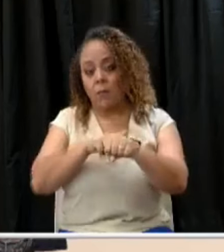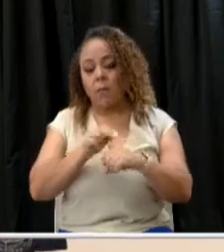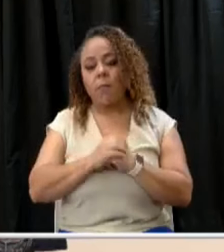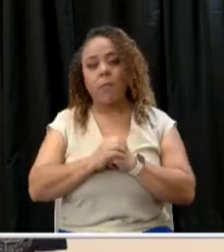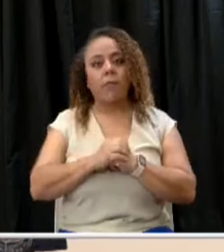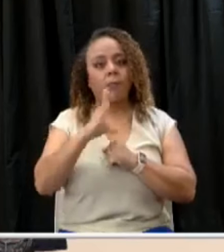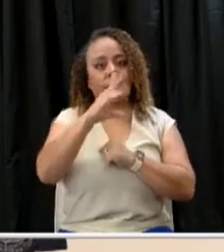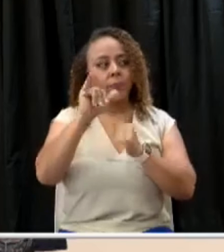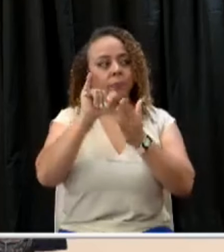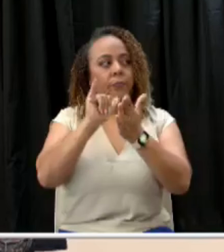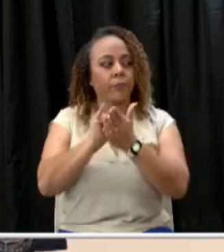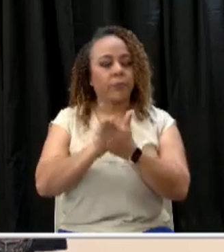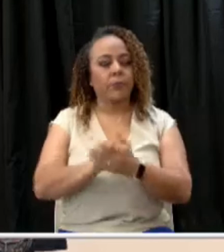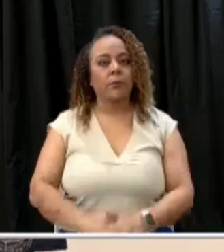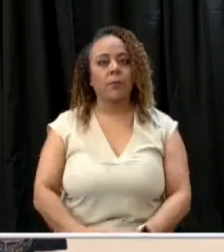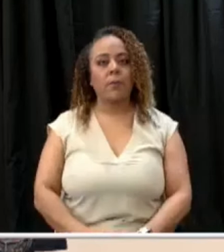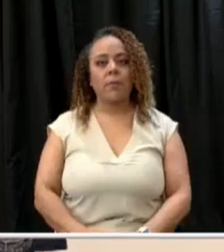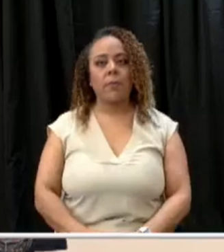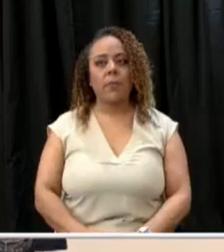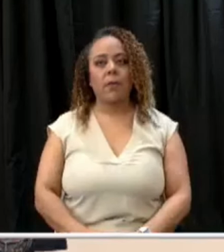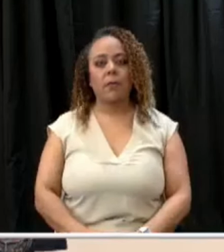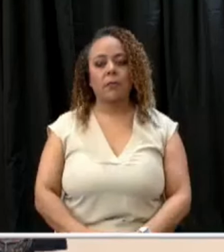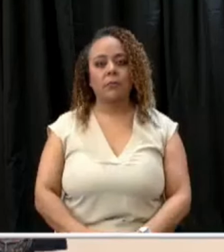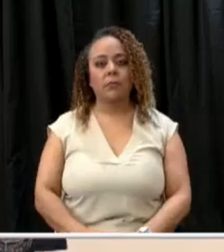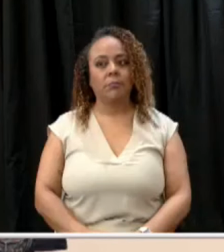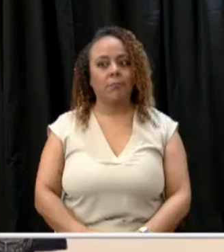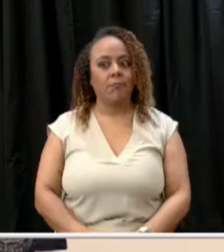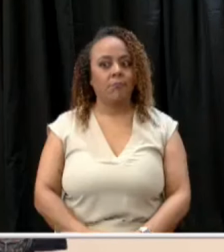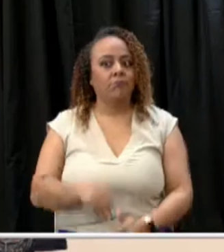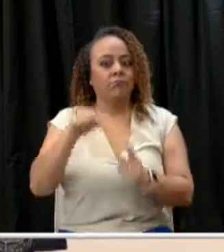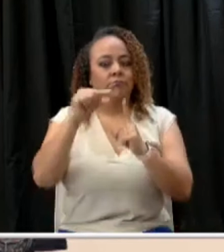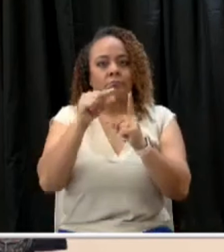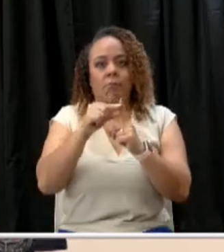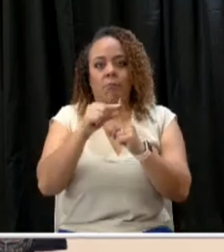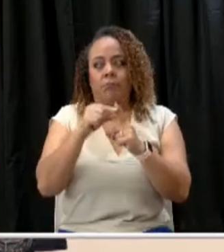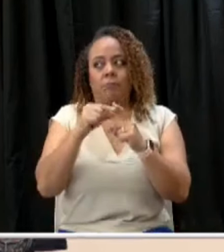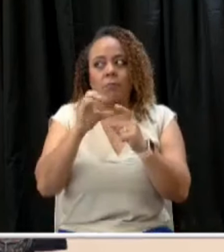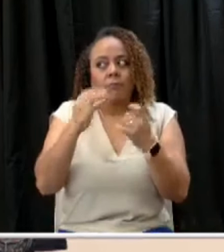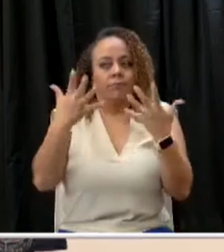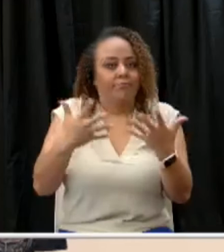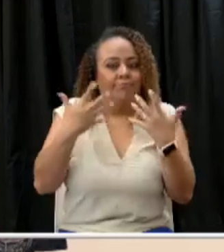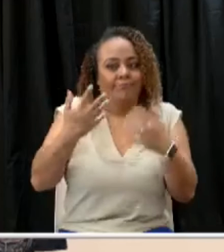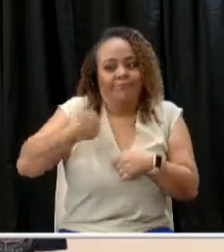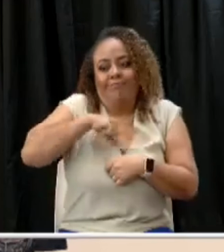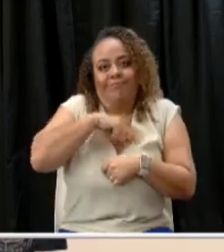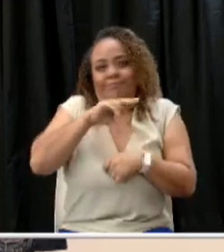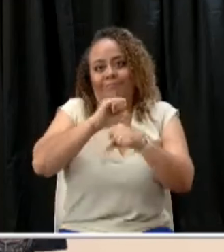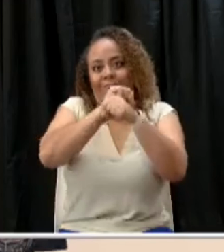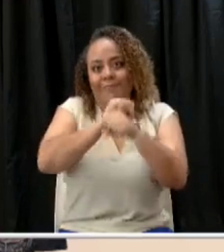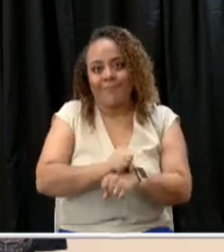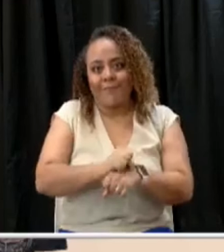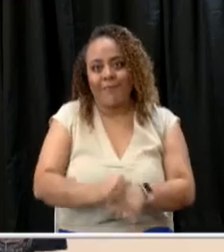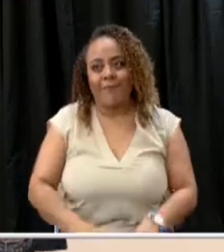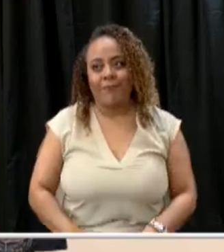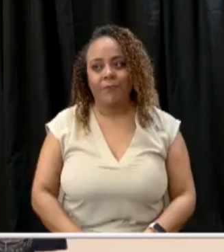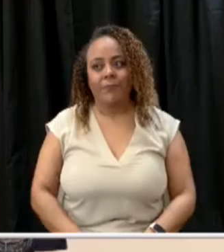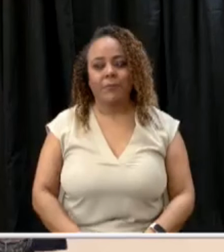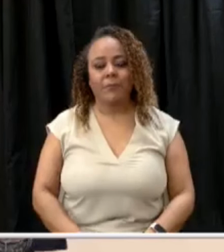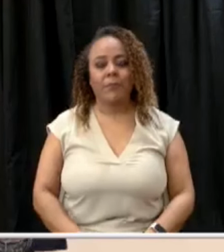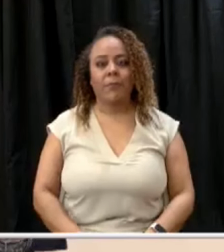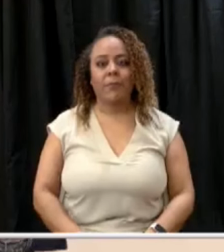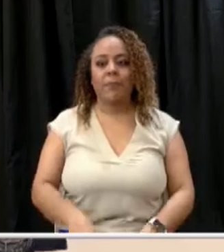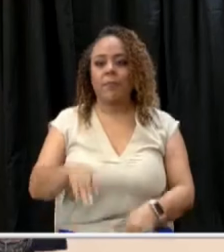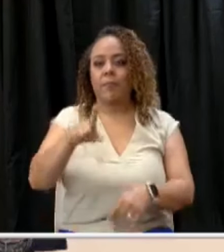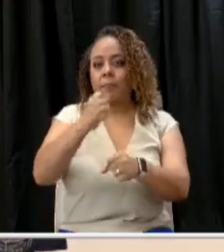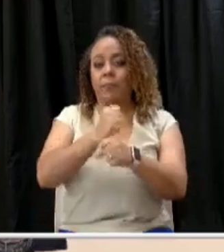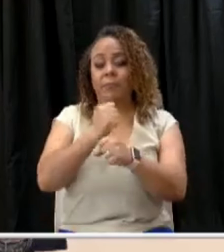que ese es, digamos, un término que no estábamos acostumbrados, o una condición ambiental que no estábamos acostumbrados, el tener que trabajar